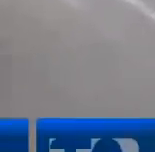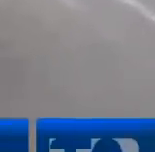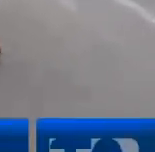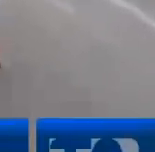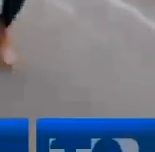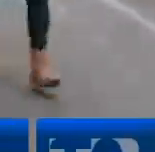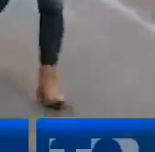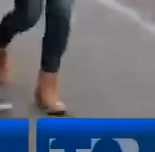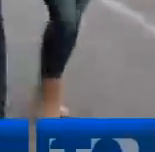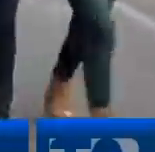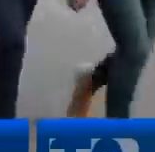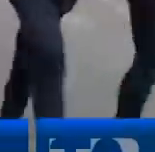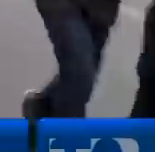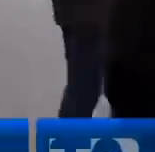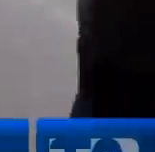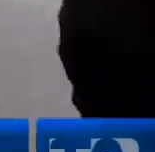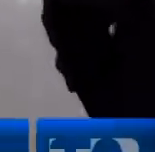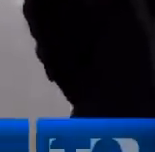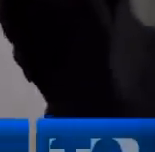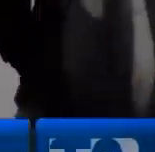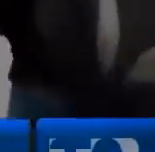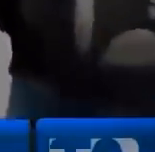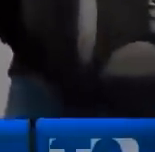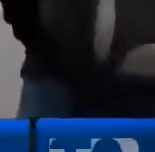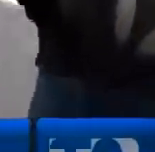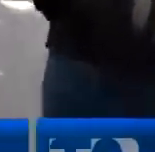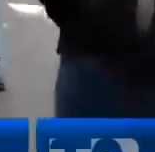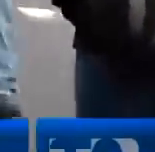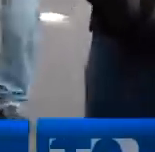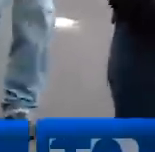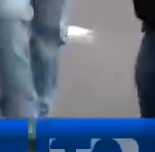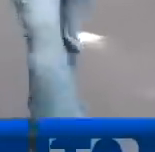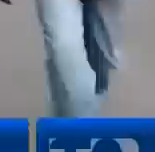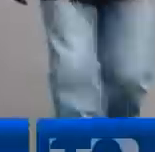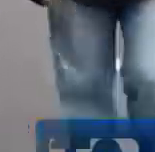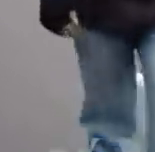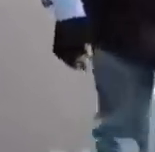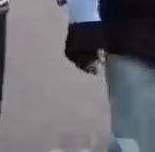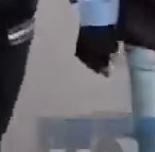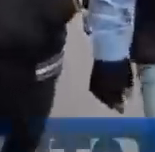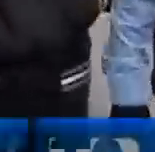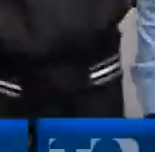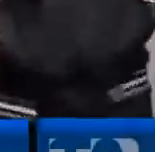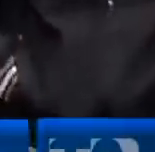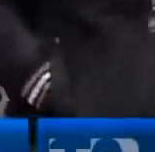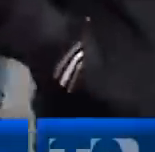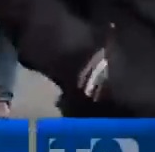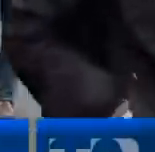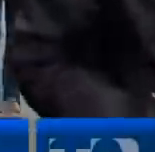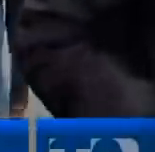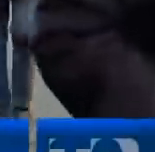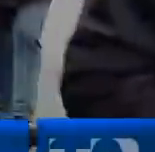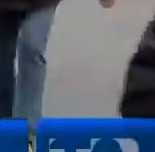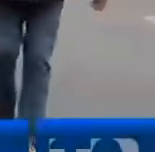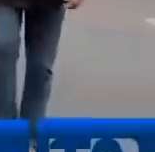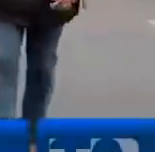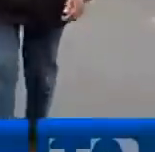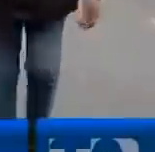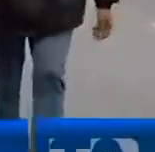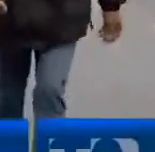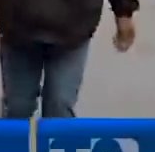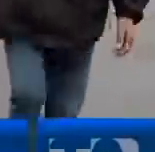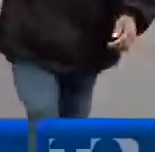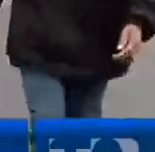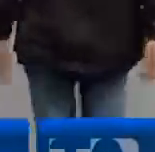hasta $1.50 es la única manera que han encontrado para movilizarse, ya que la mayoría de transportes como